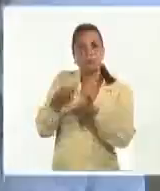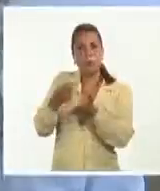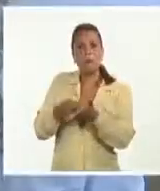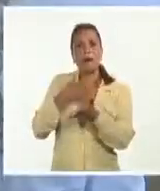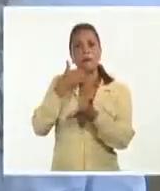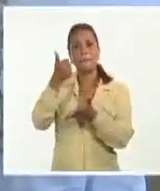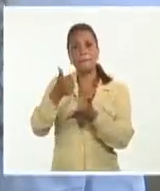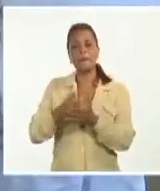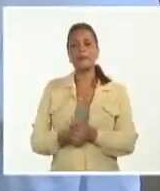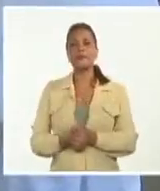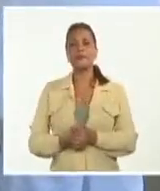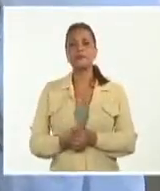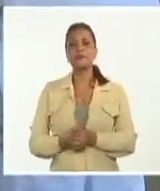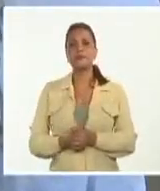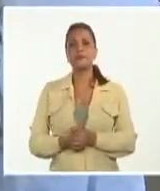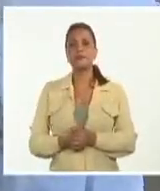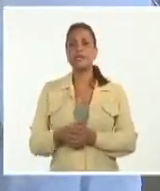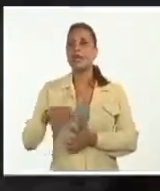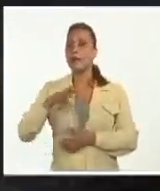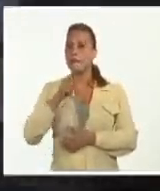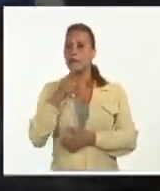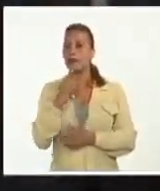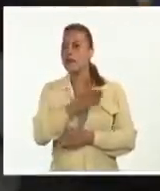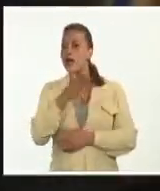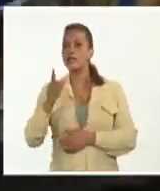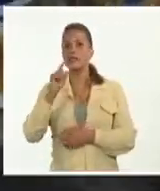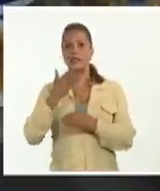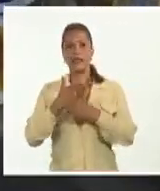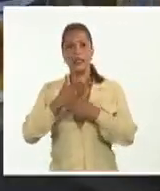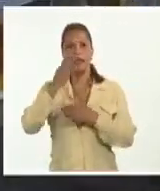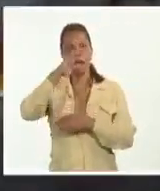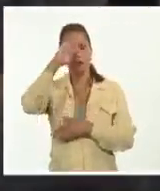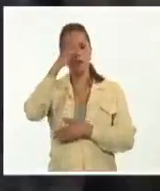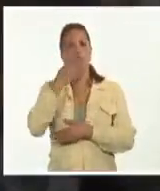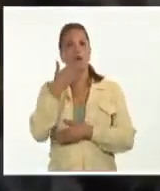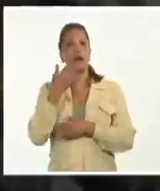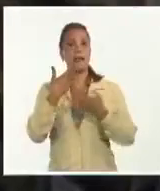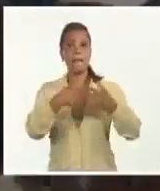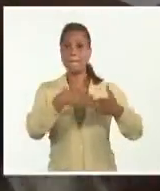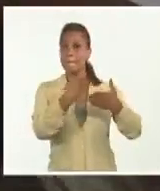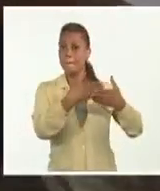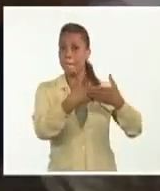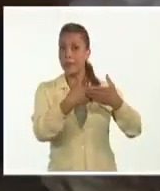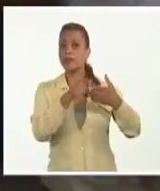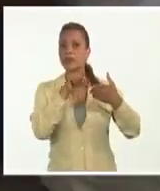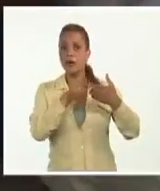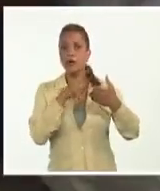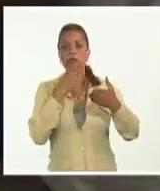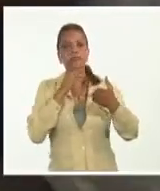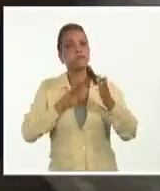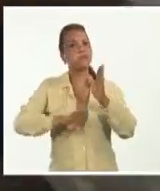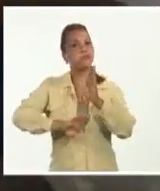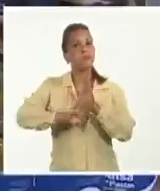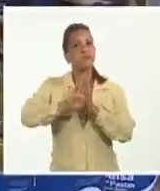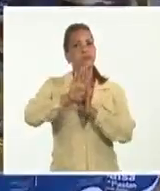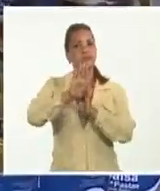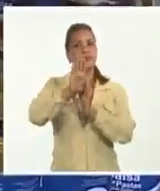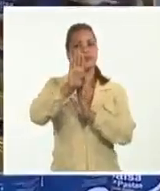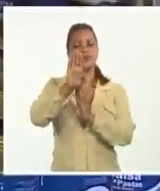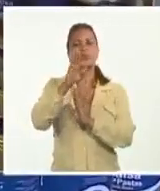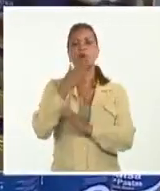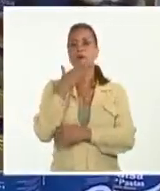seguro desde el final del río hasta santiago de cuba la conchita en ruta hoy el camino hacia la eficiencia